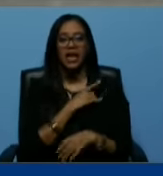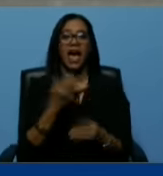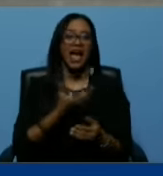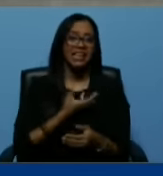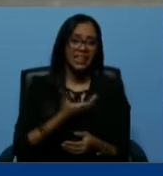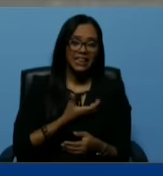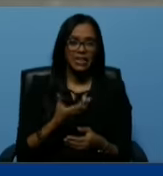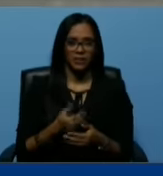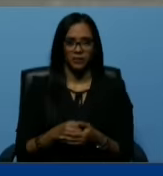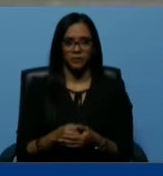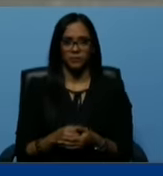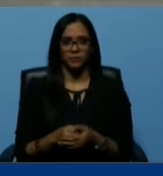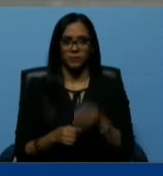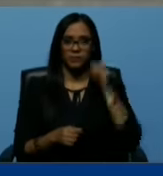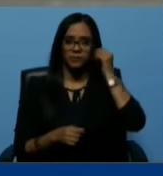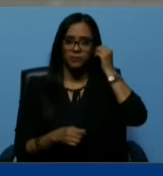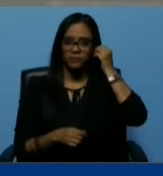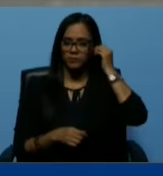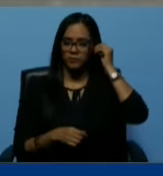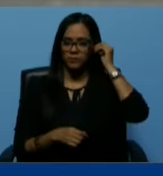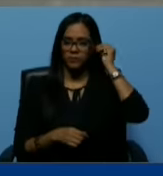alcaldías,